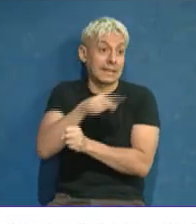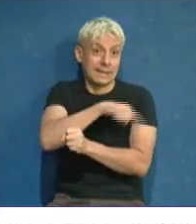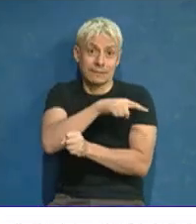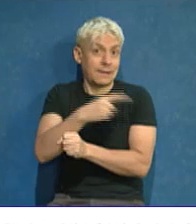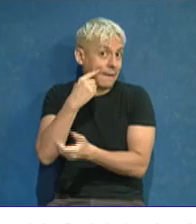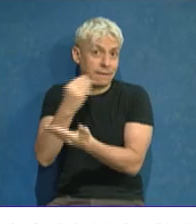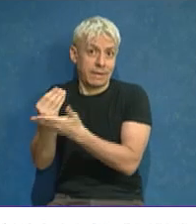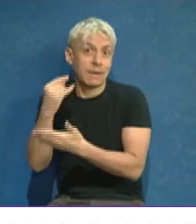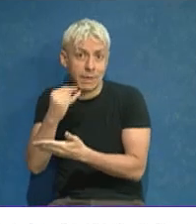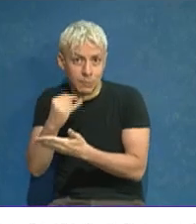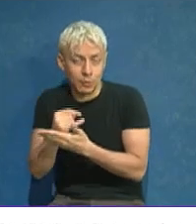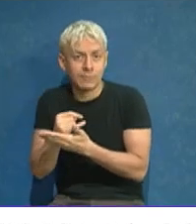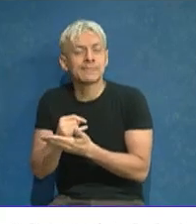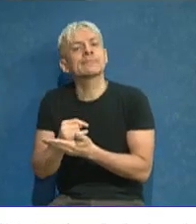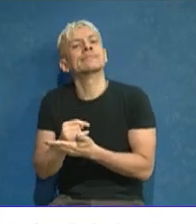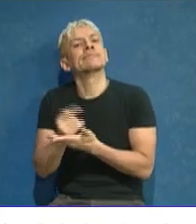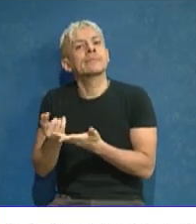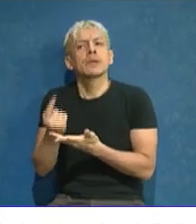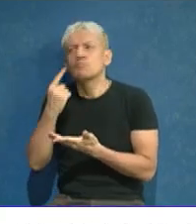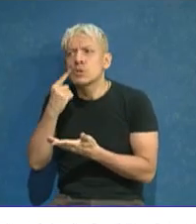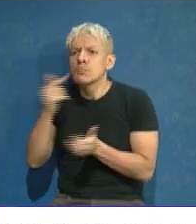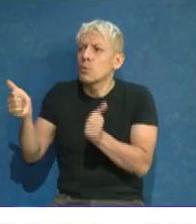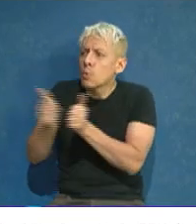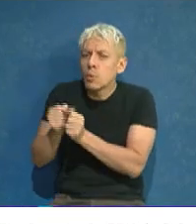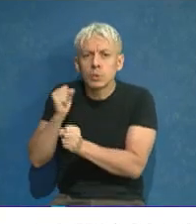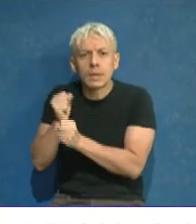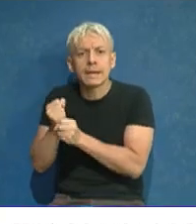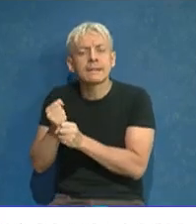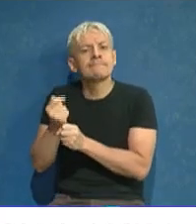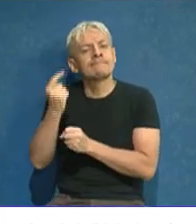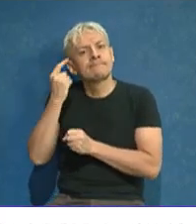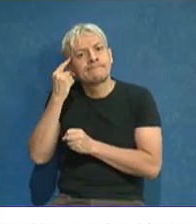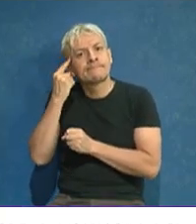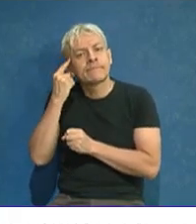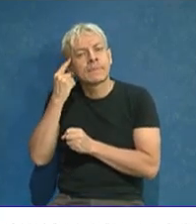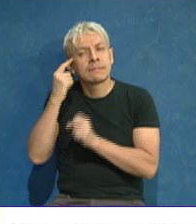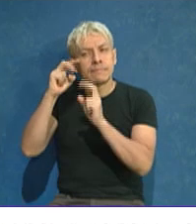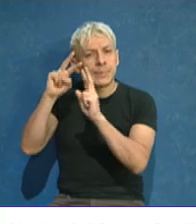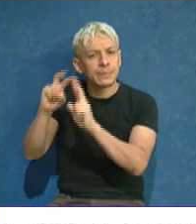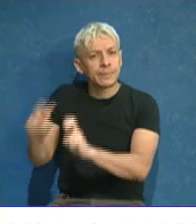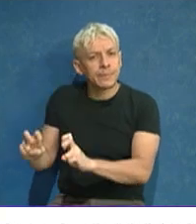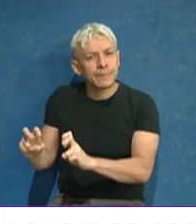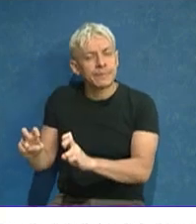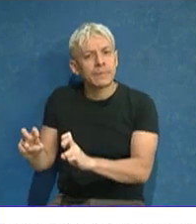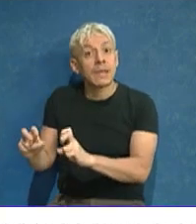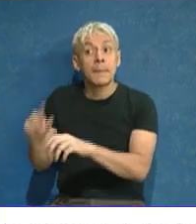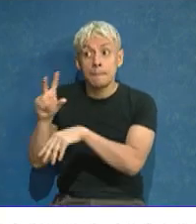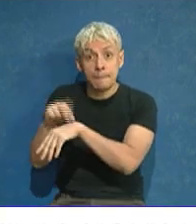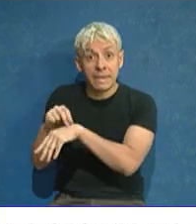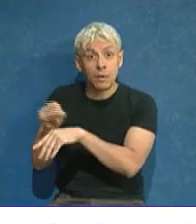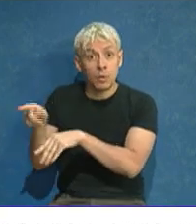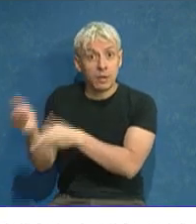para ver si podemos encontrar algún indicio que junto con la información que dé el cuerpo médico forense